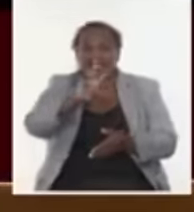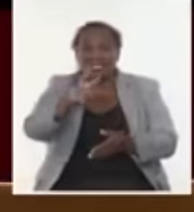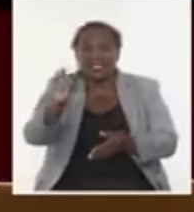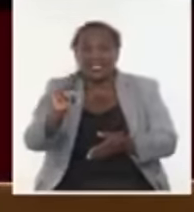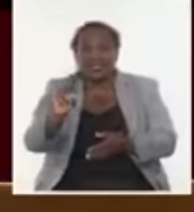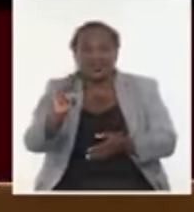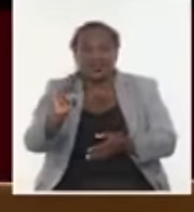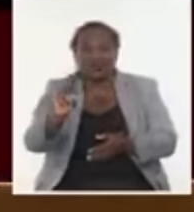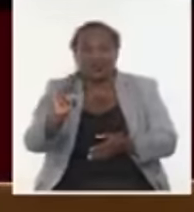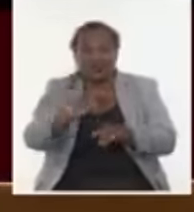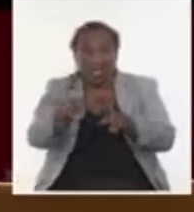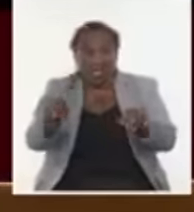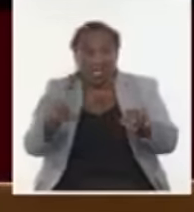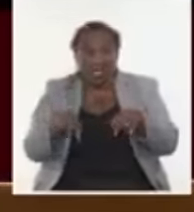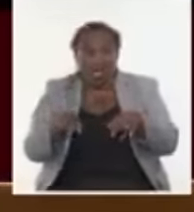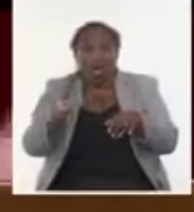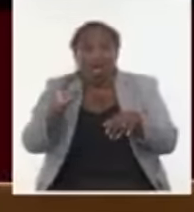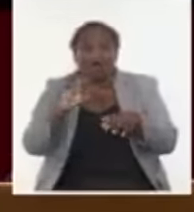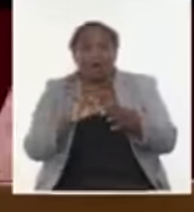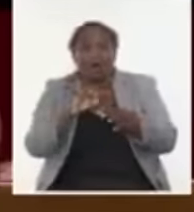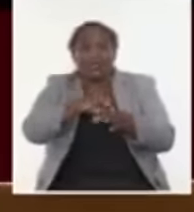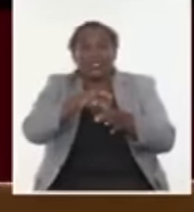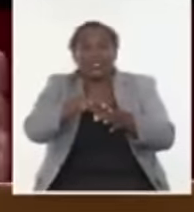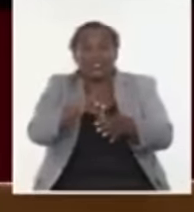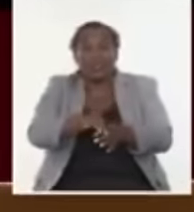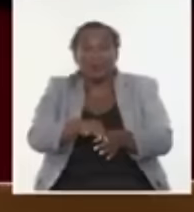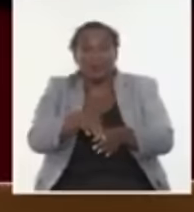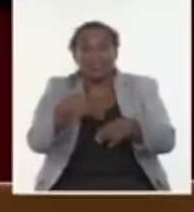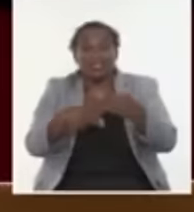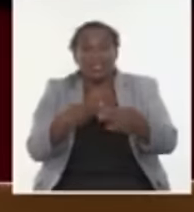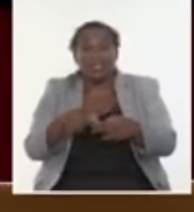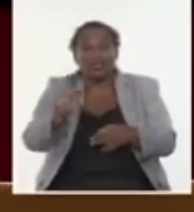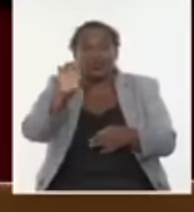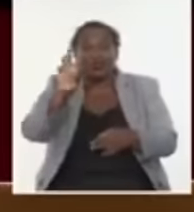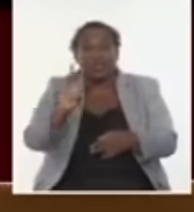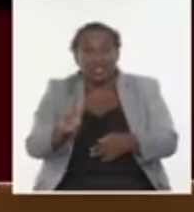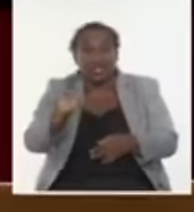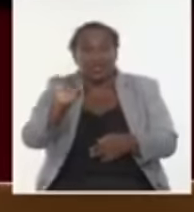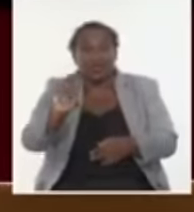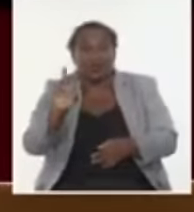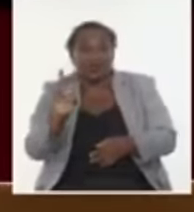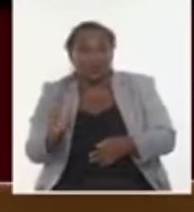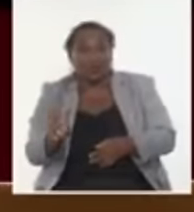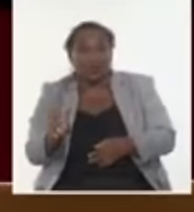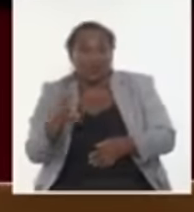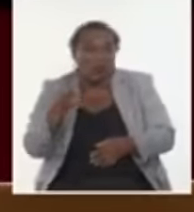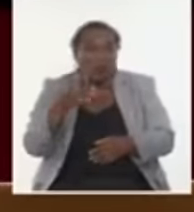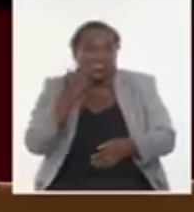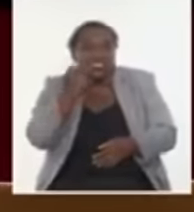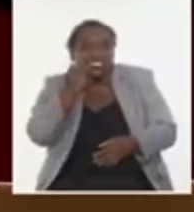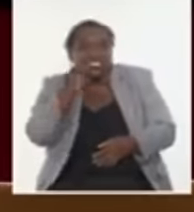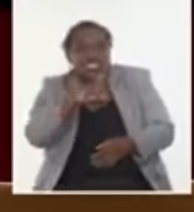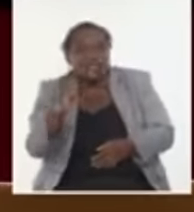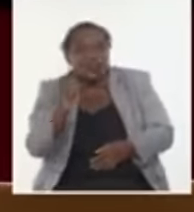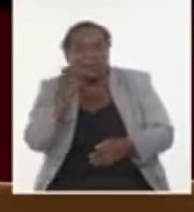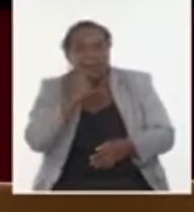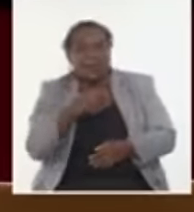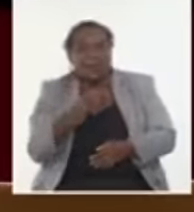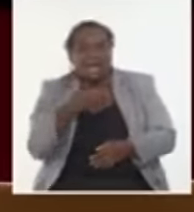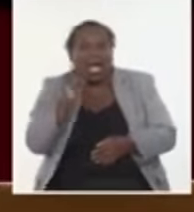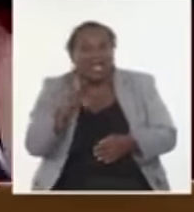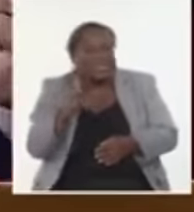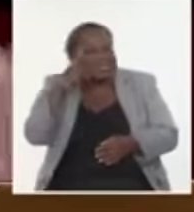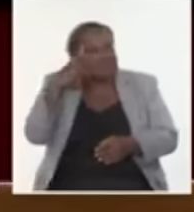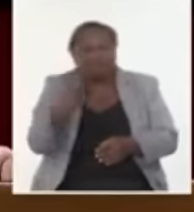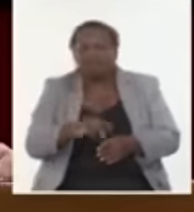organopónicos y se han hecho 391, casi 100 más. Aquí no supimos de verdad